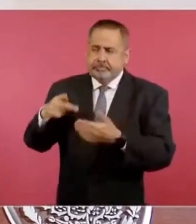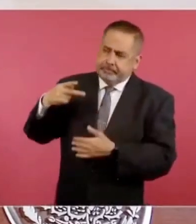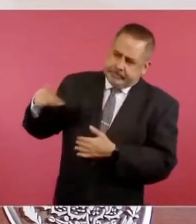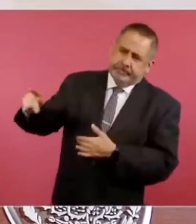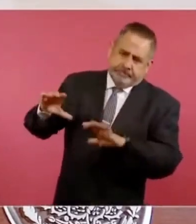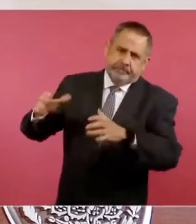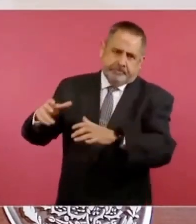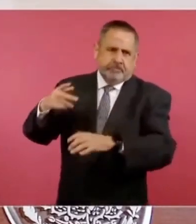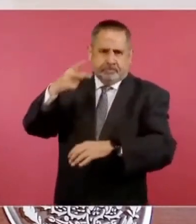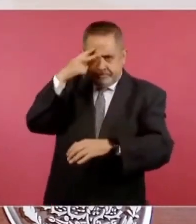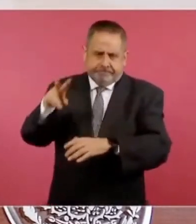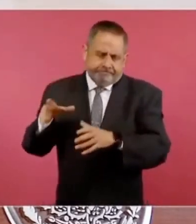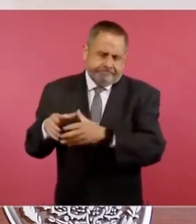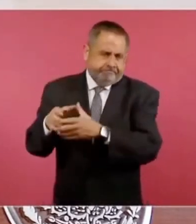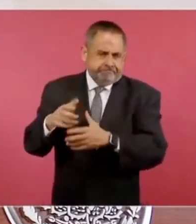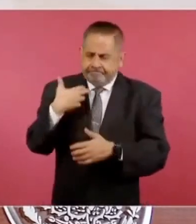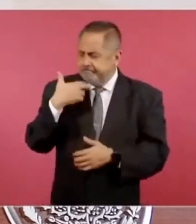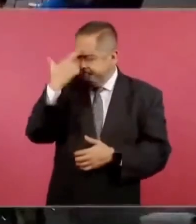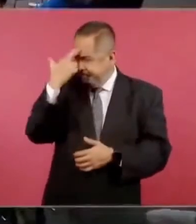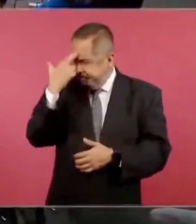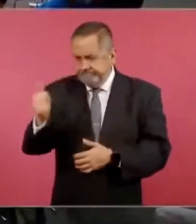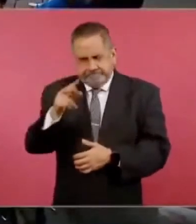economía mexicana